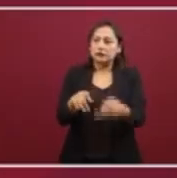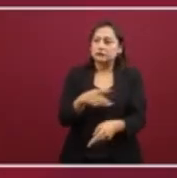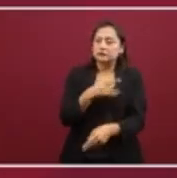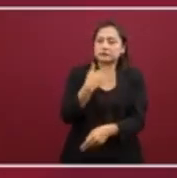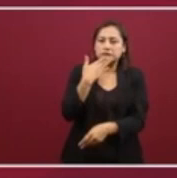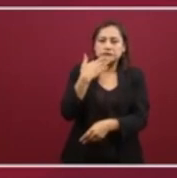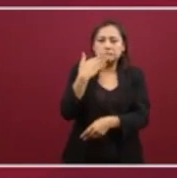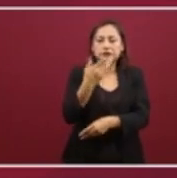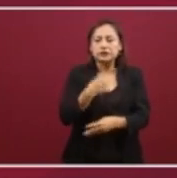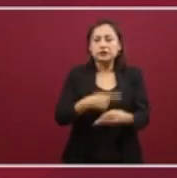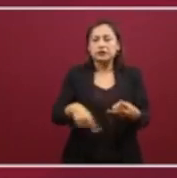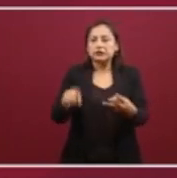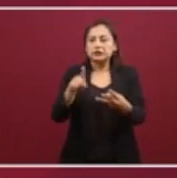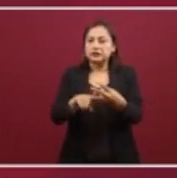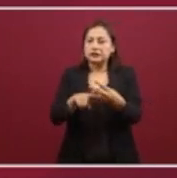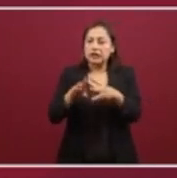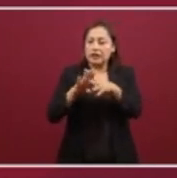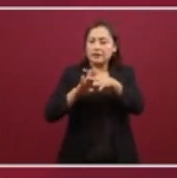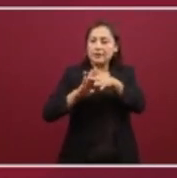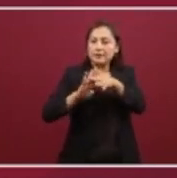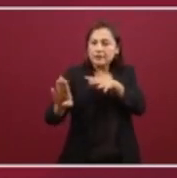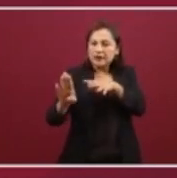migración sea